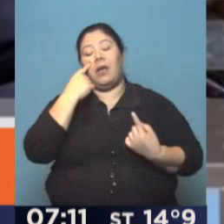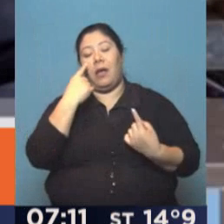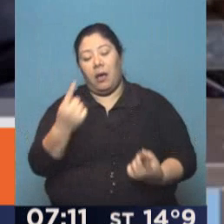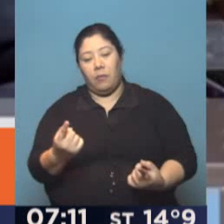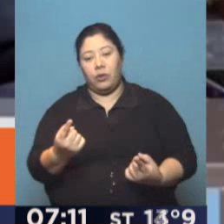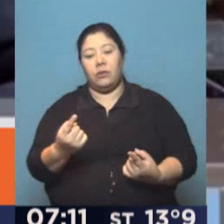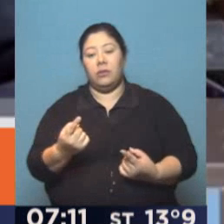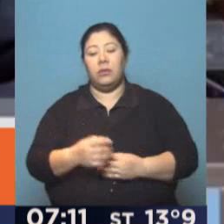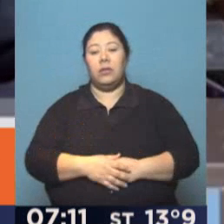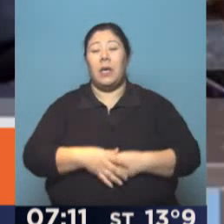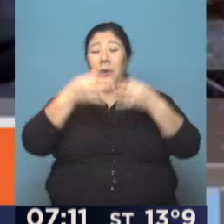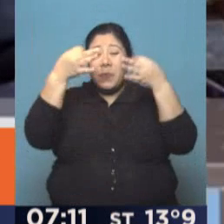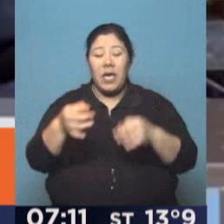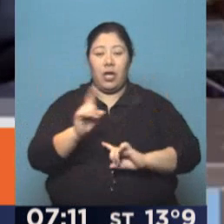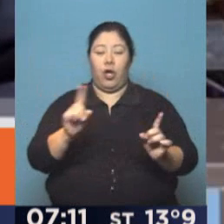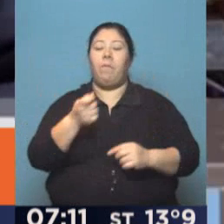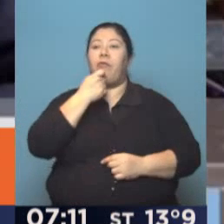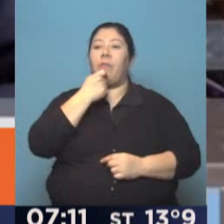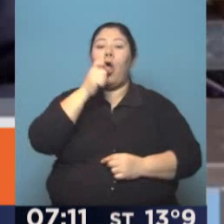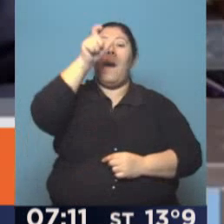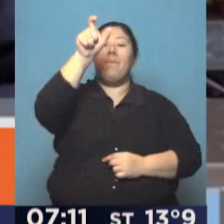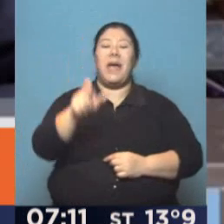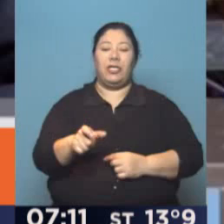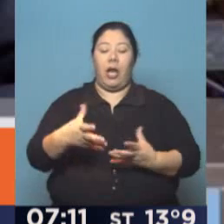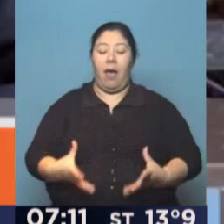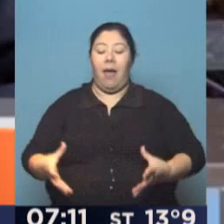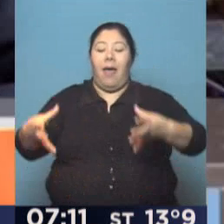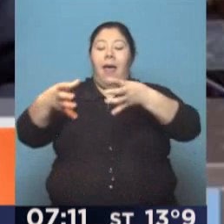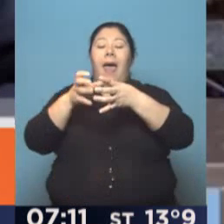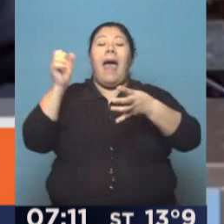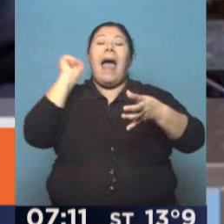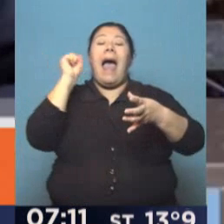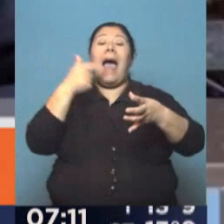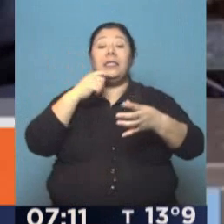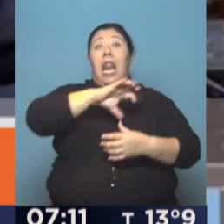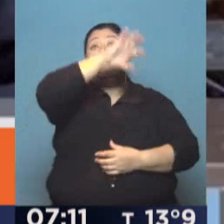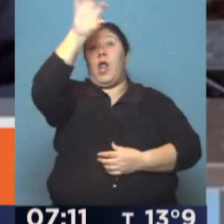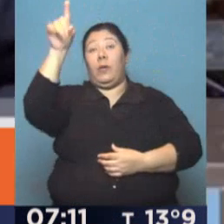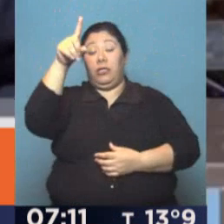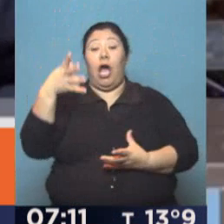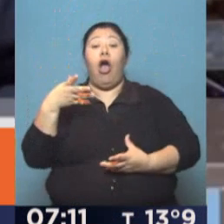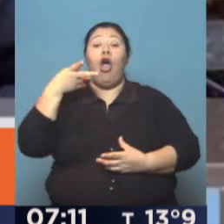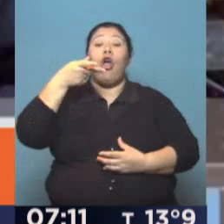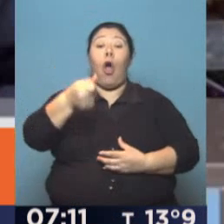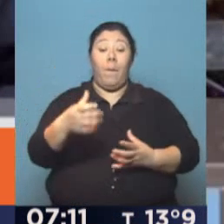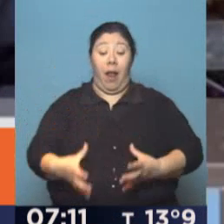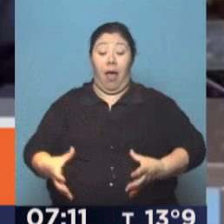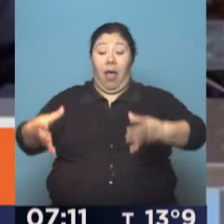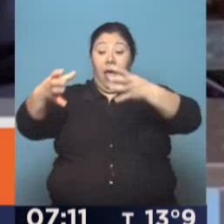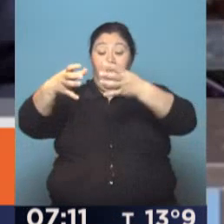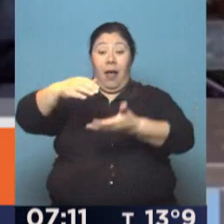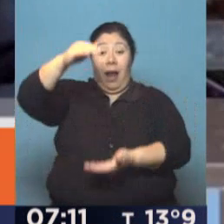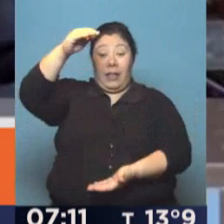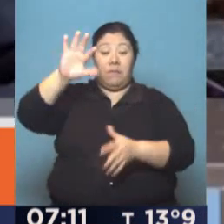que una persona que compra una garrafa en el interior del país, una garrafa de esas grandes, como